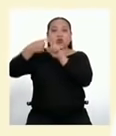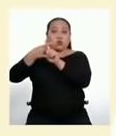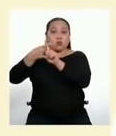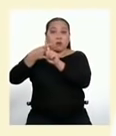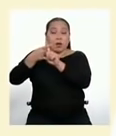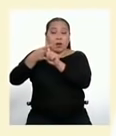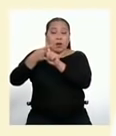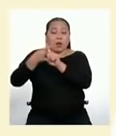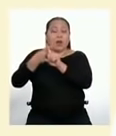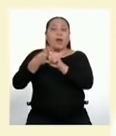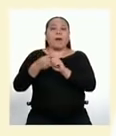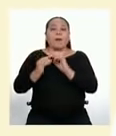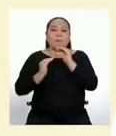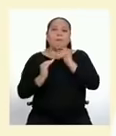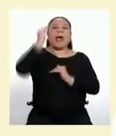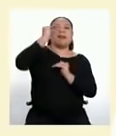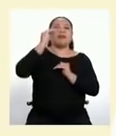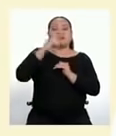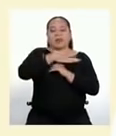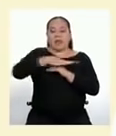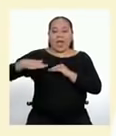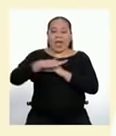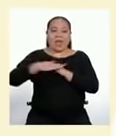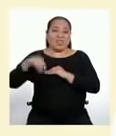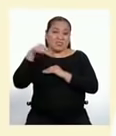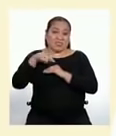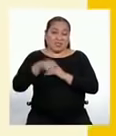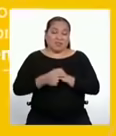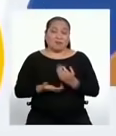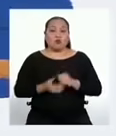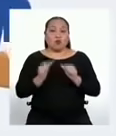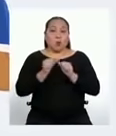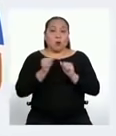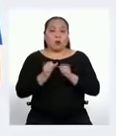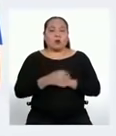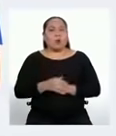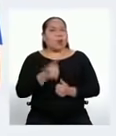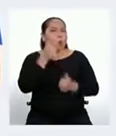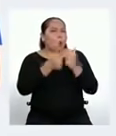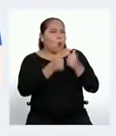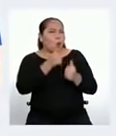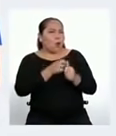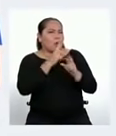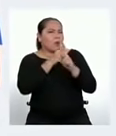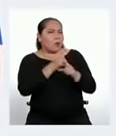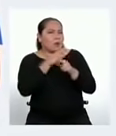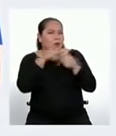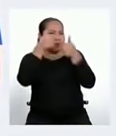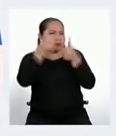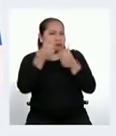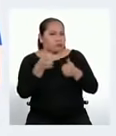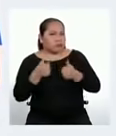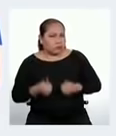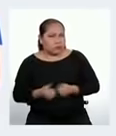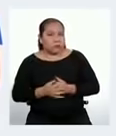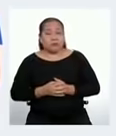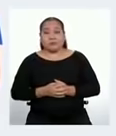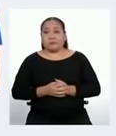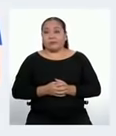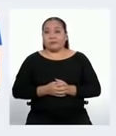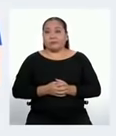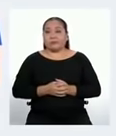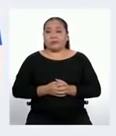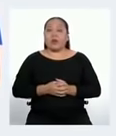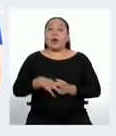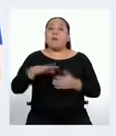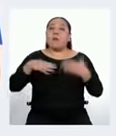un triángulo es mayor que la longitud del tercer lado del triángulo. ¿Cuál de las afirmaciones es correcta? ¿Es